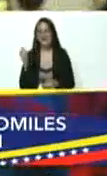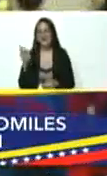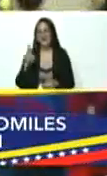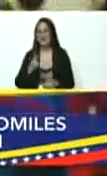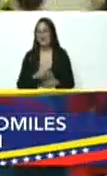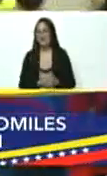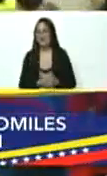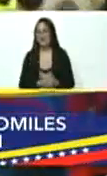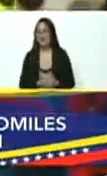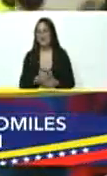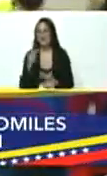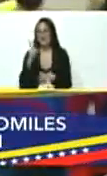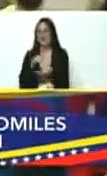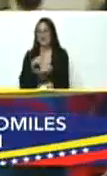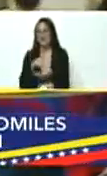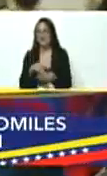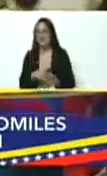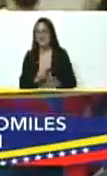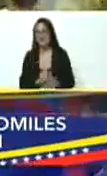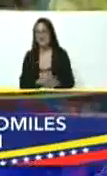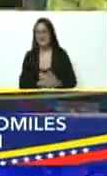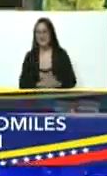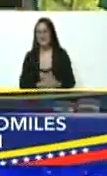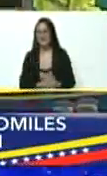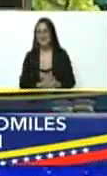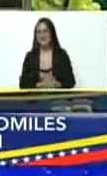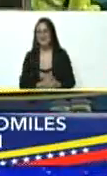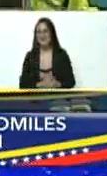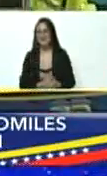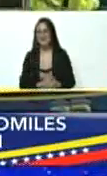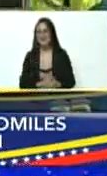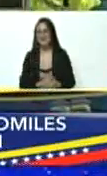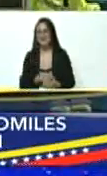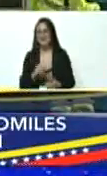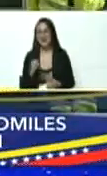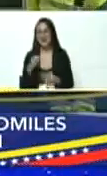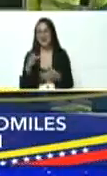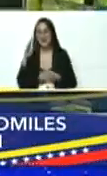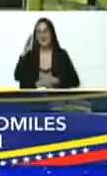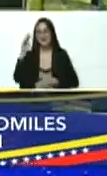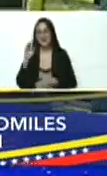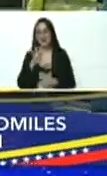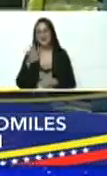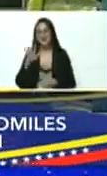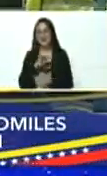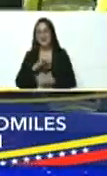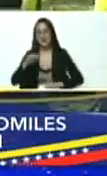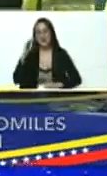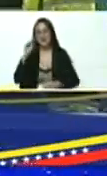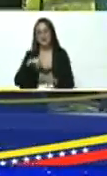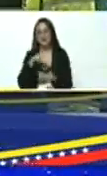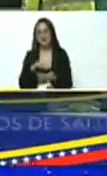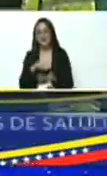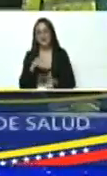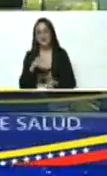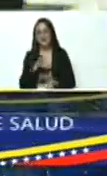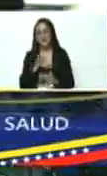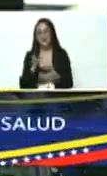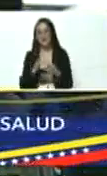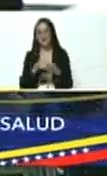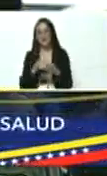Sáenz, presente. Y al comandante de la zona número 45 de la Guardia Nacional Bolivariana, general de